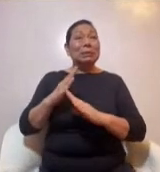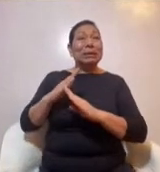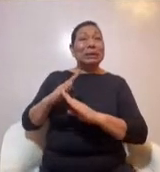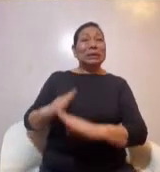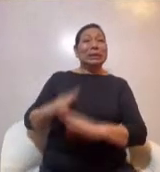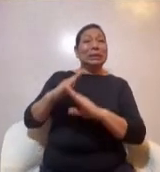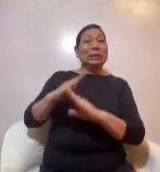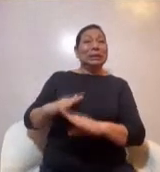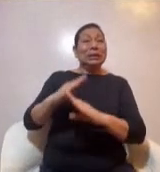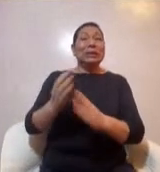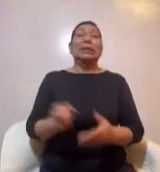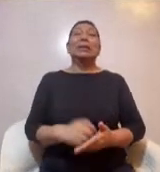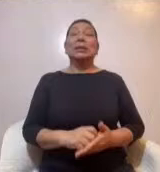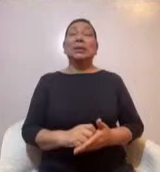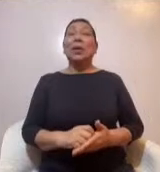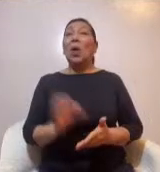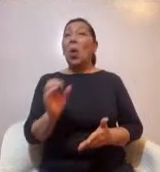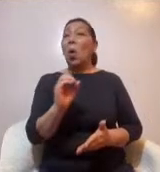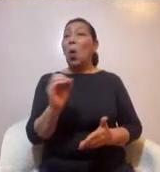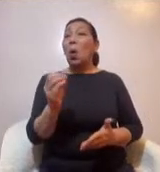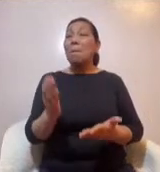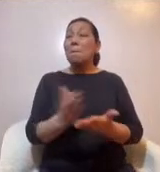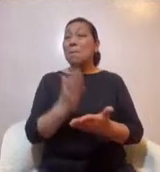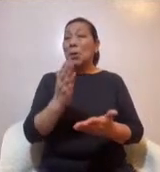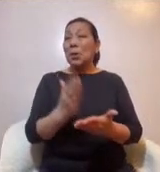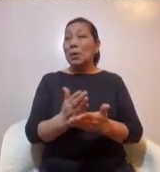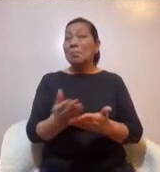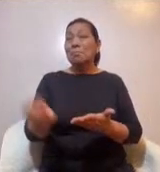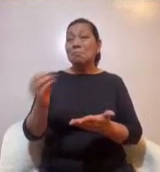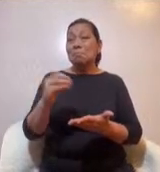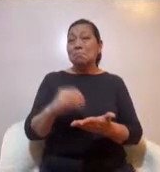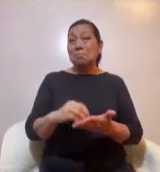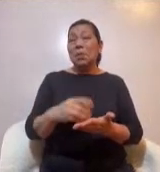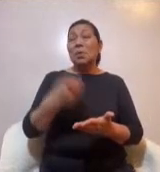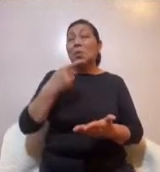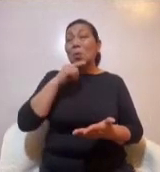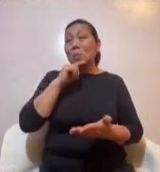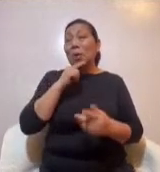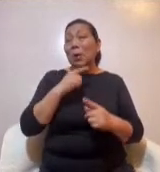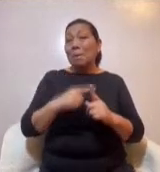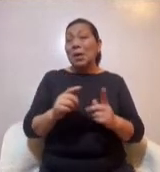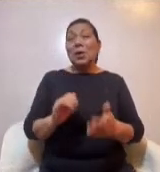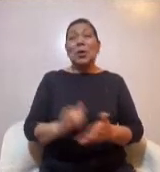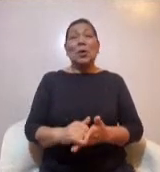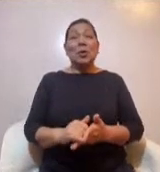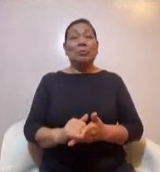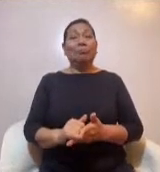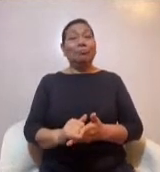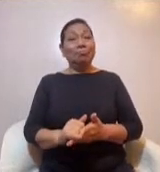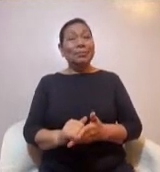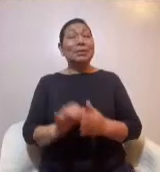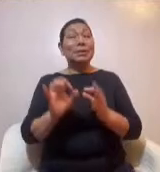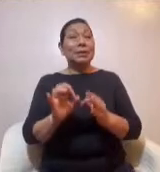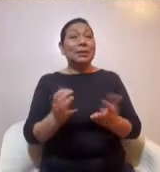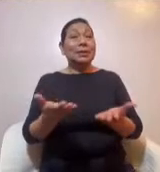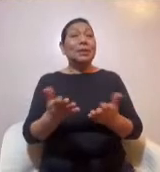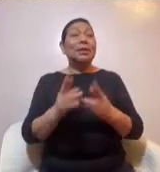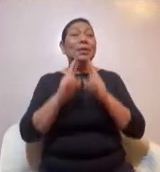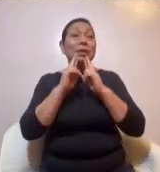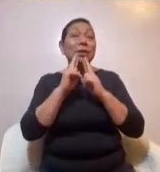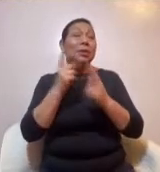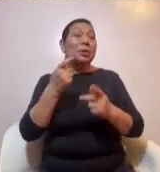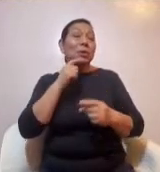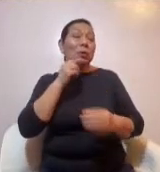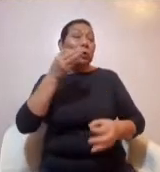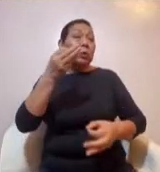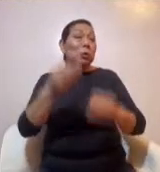de discriminación o de dificultades adicionales por el hecho de ser mujer, ¿no? Creo que